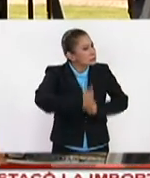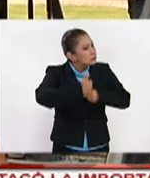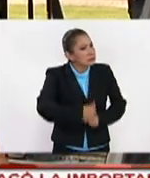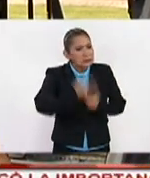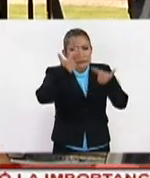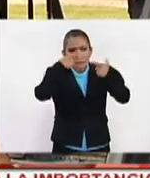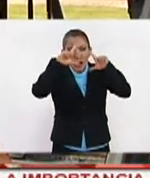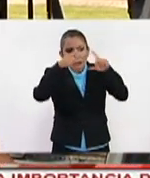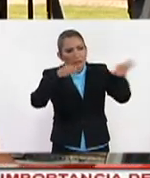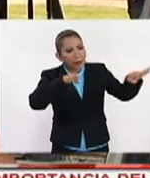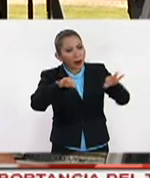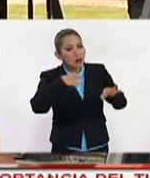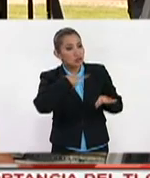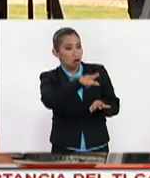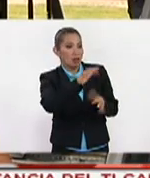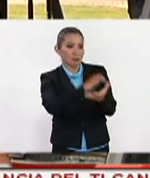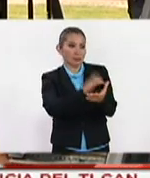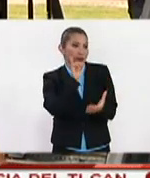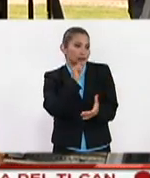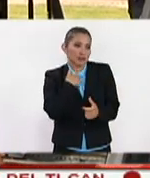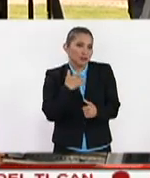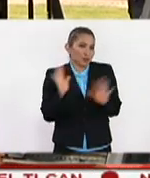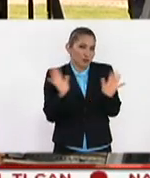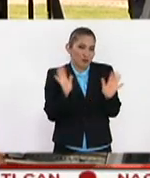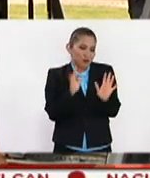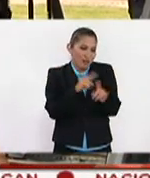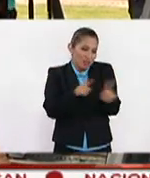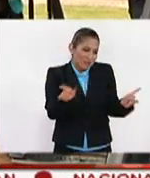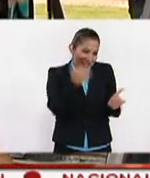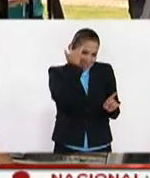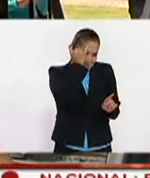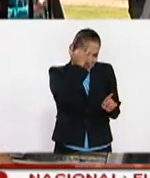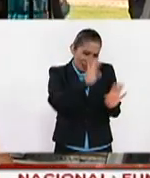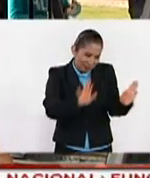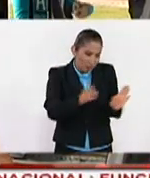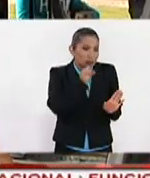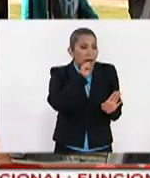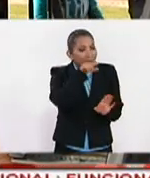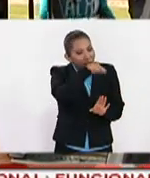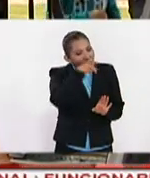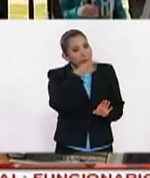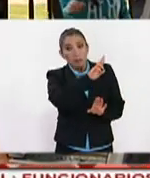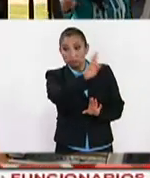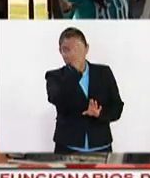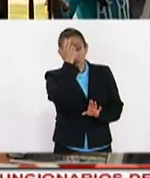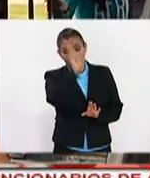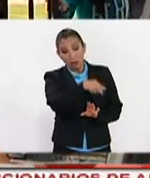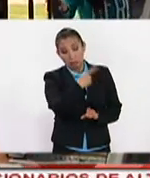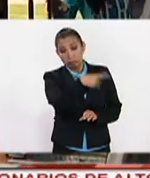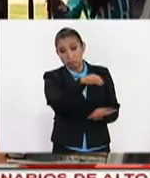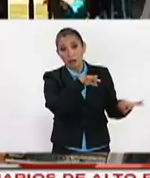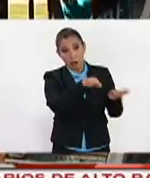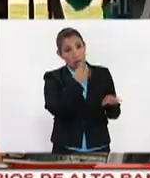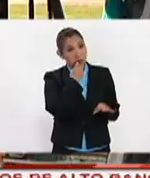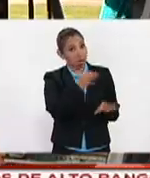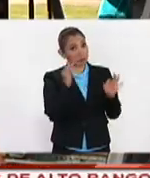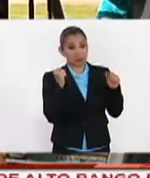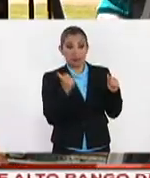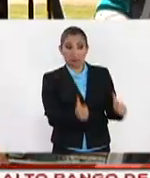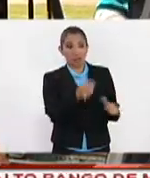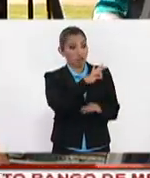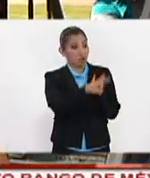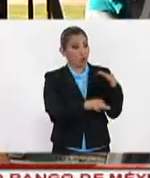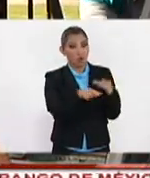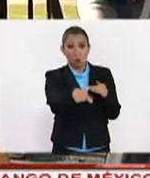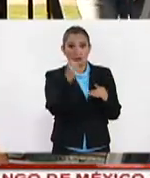los marinos. No solo por ser esposa de uno, por supuesto, sino que hay que reconocerles el trabajo y la entrega que ellos tienen, todo lo que